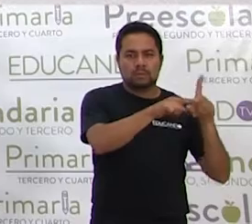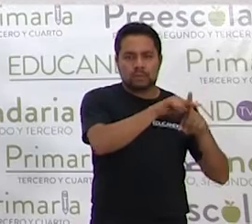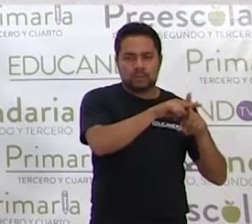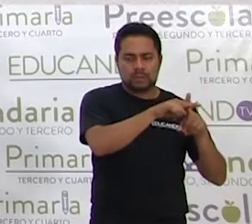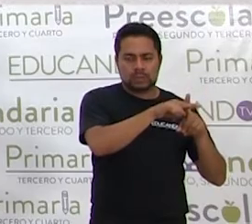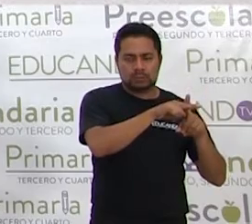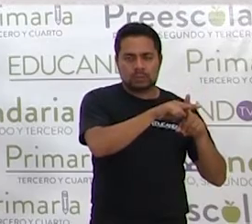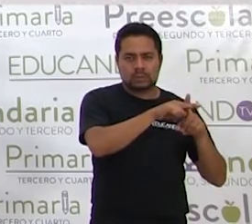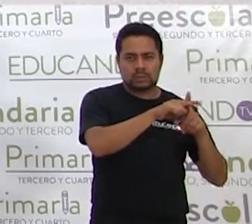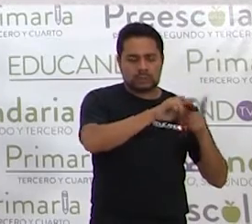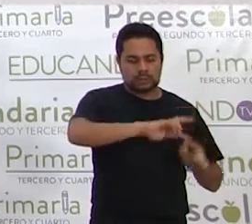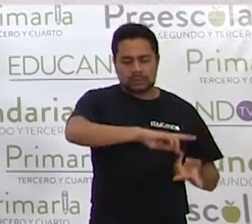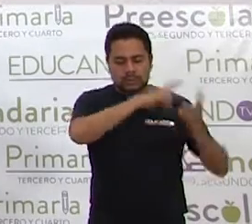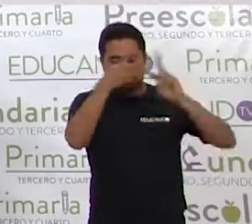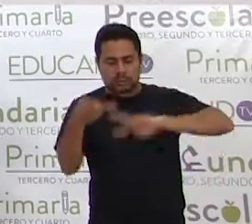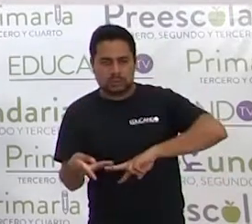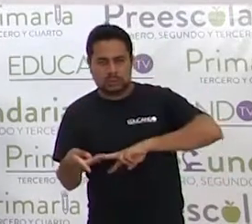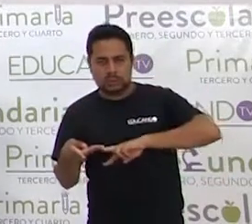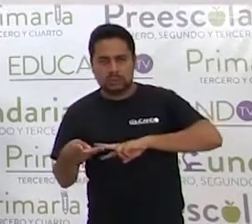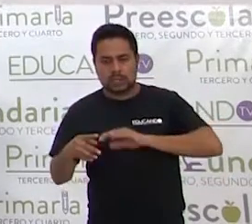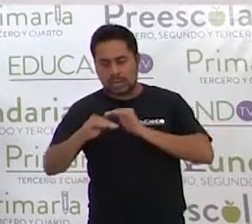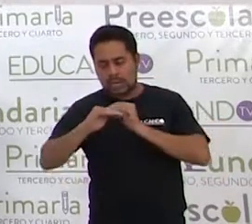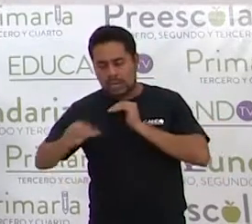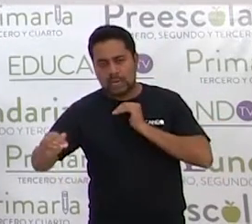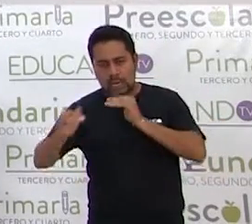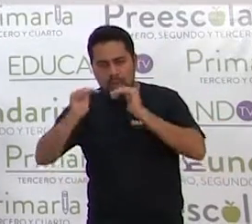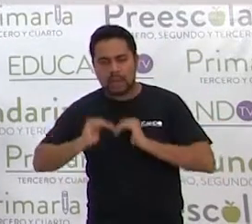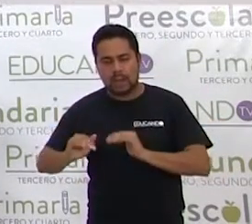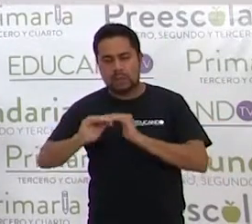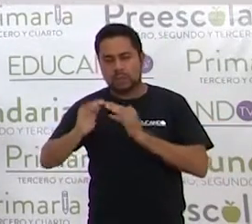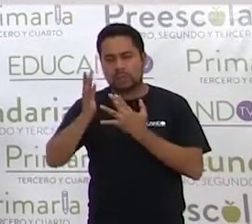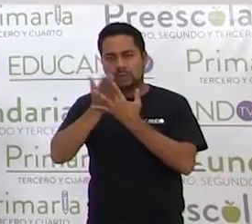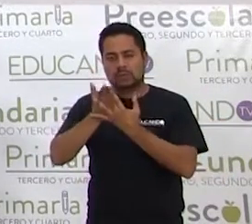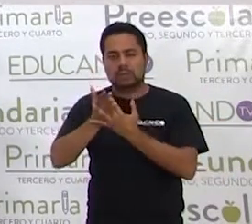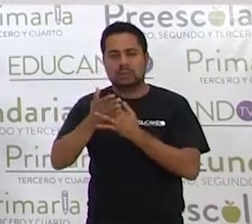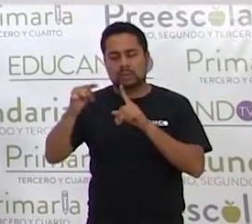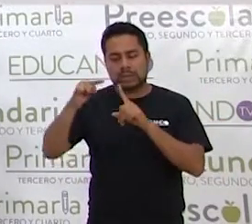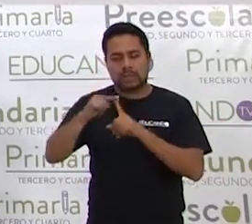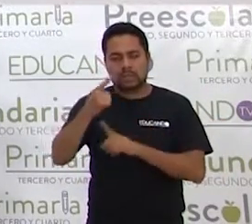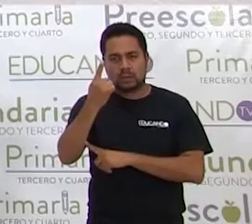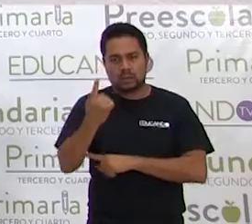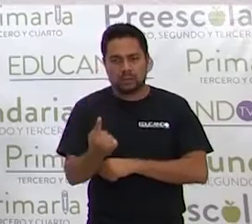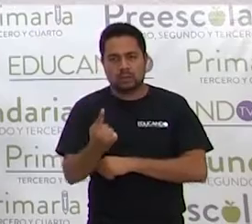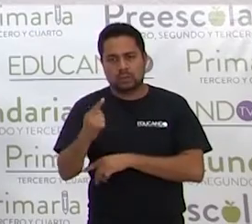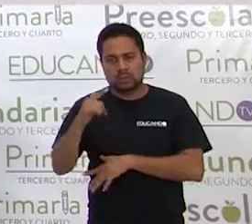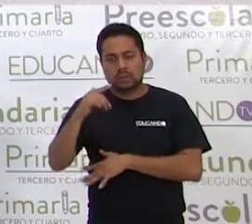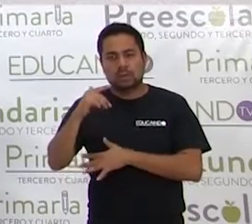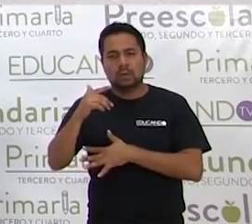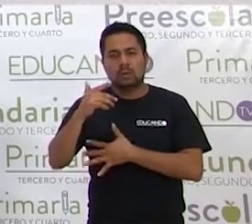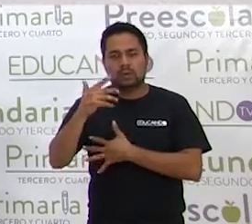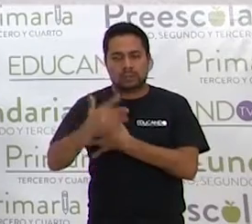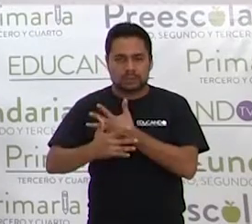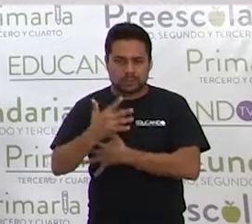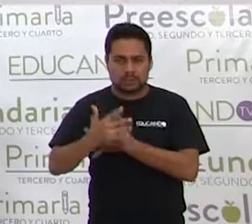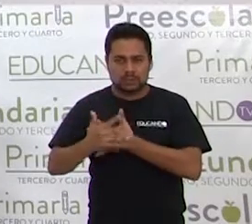pasar dividiendo entre un quinceavo